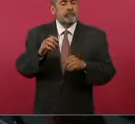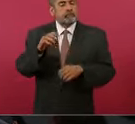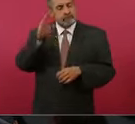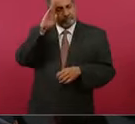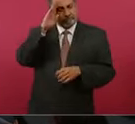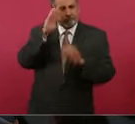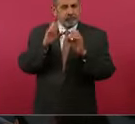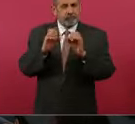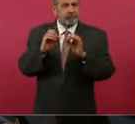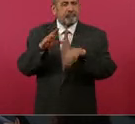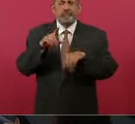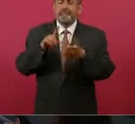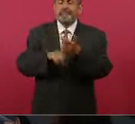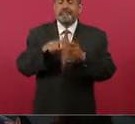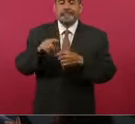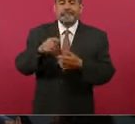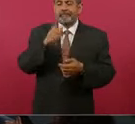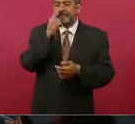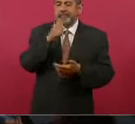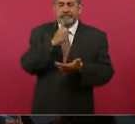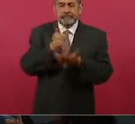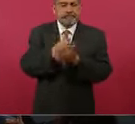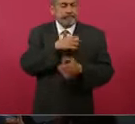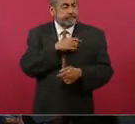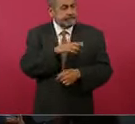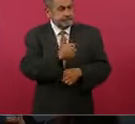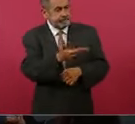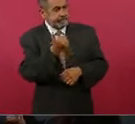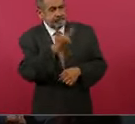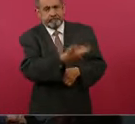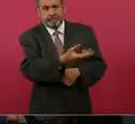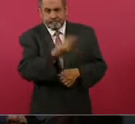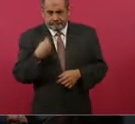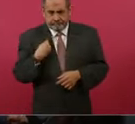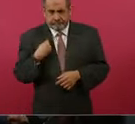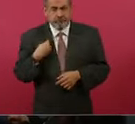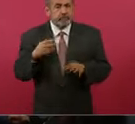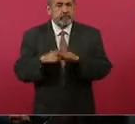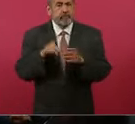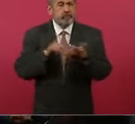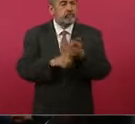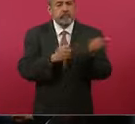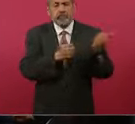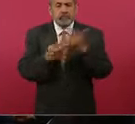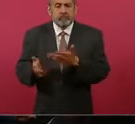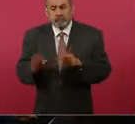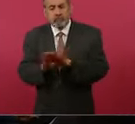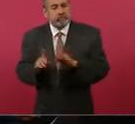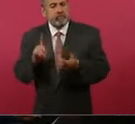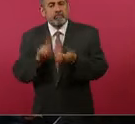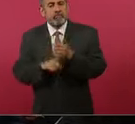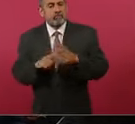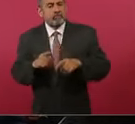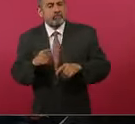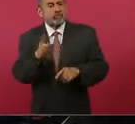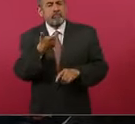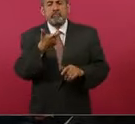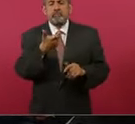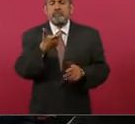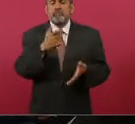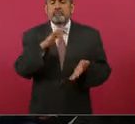Capitalina ya le solicitó todas las tenencias pagadas y los pedimentos de importación. Además, le aplicó un descuento